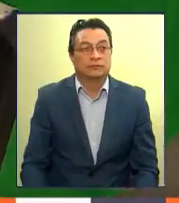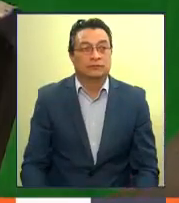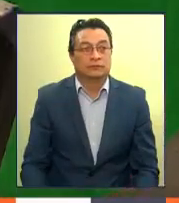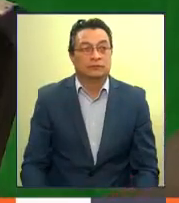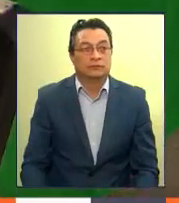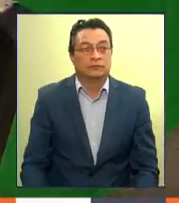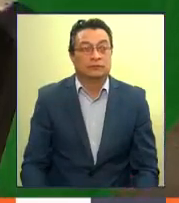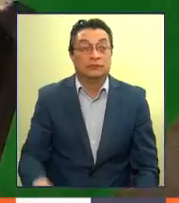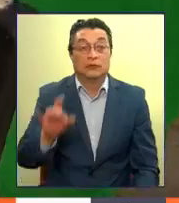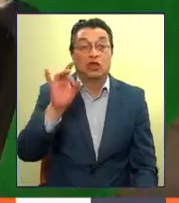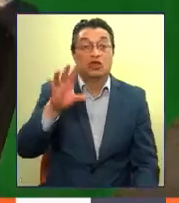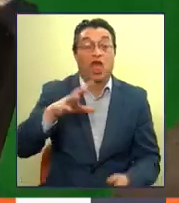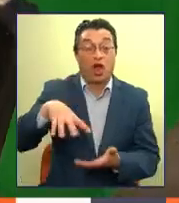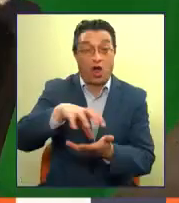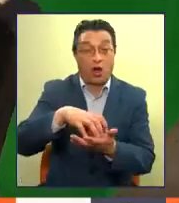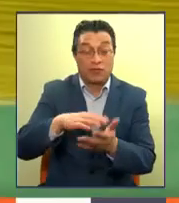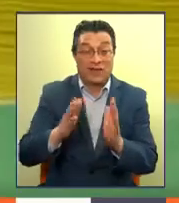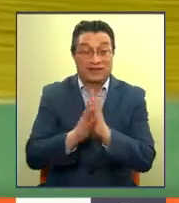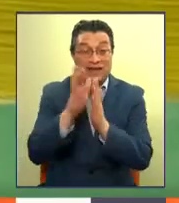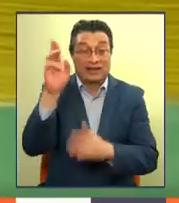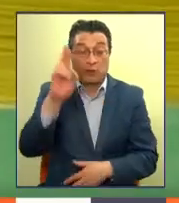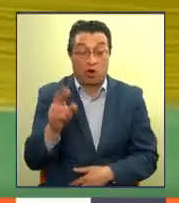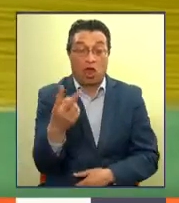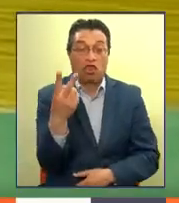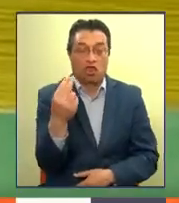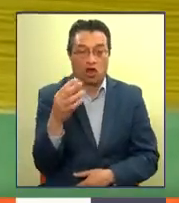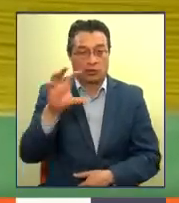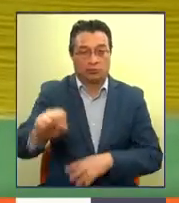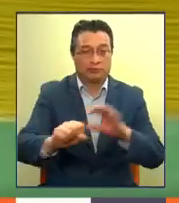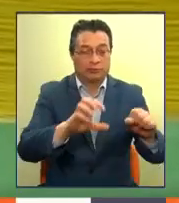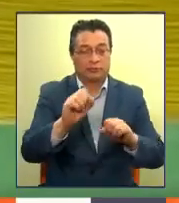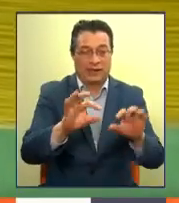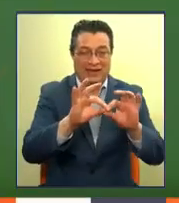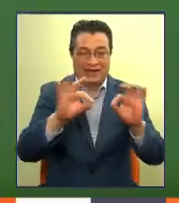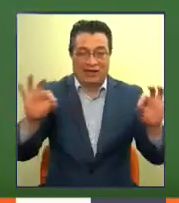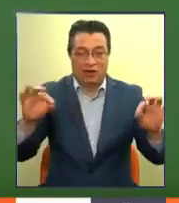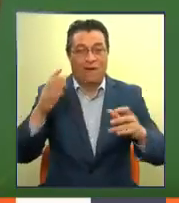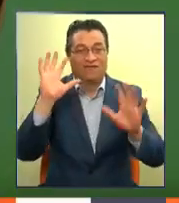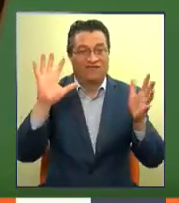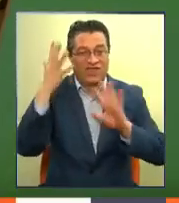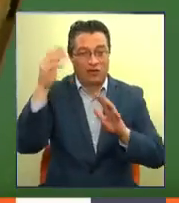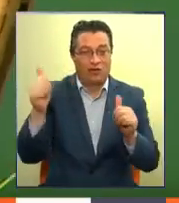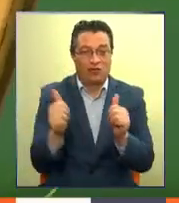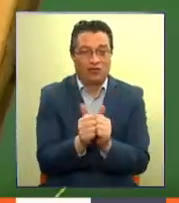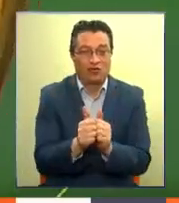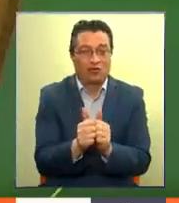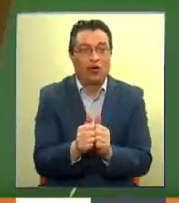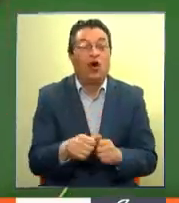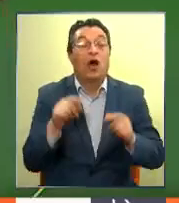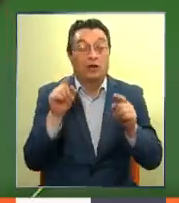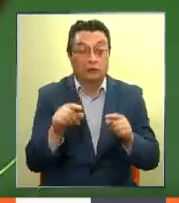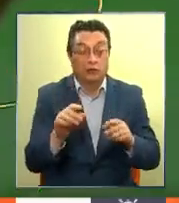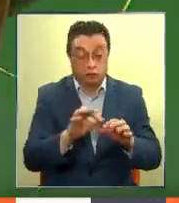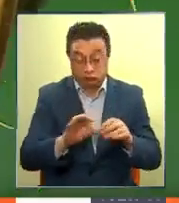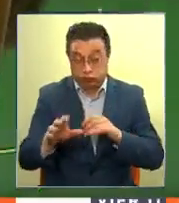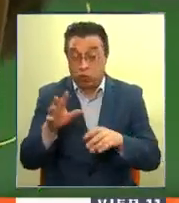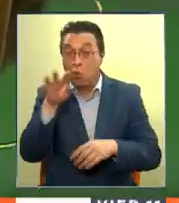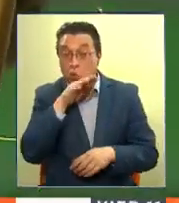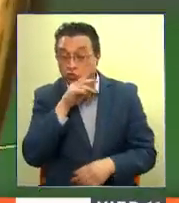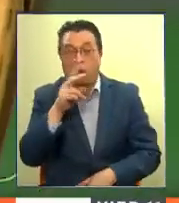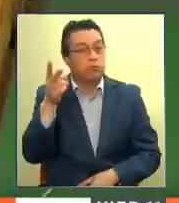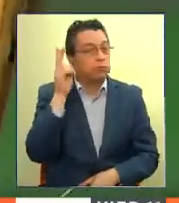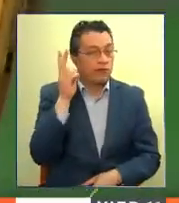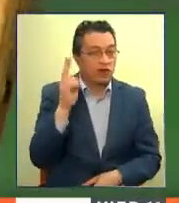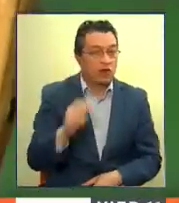Solo en la comuna de San Ramón han habido 12 decomisos de hilo curado en los últimos días. No solo su confección está penalizada, también su uso. El